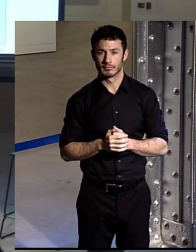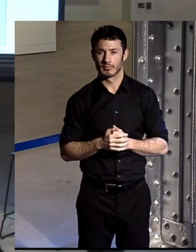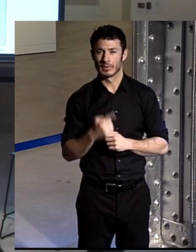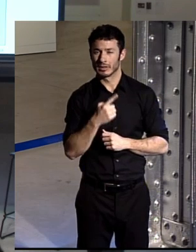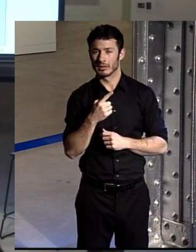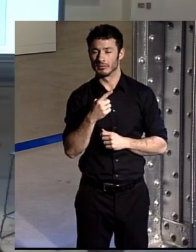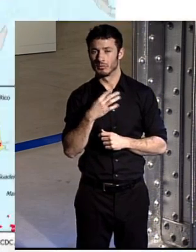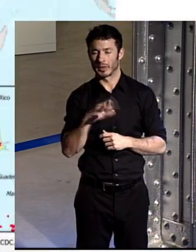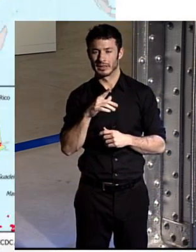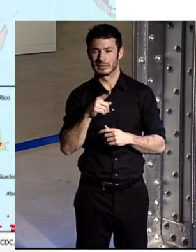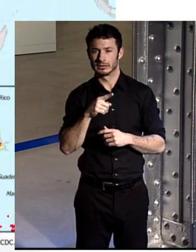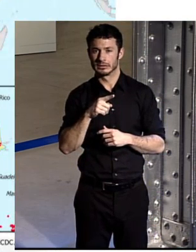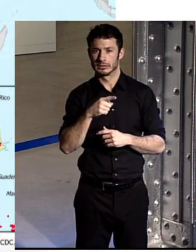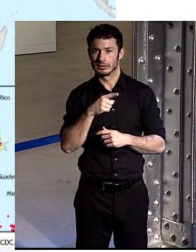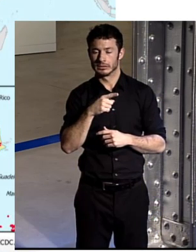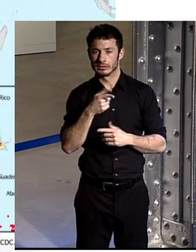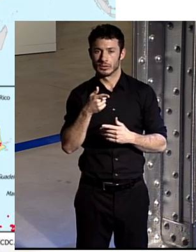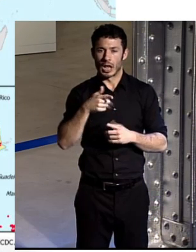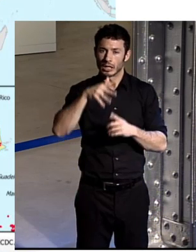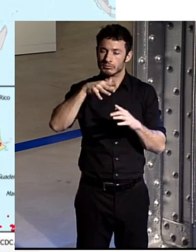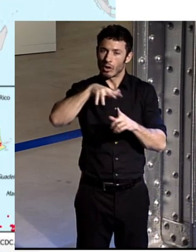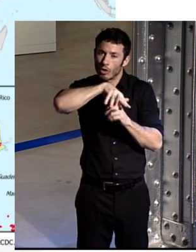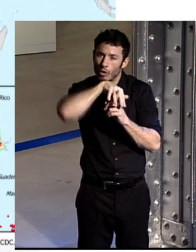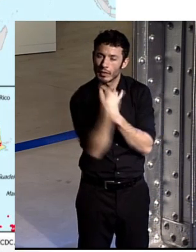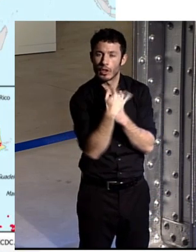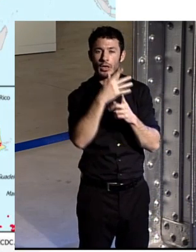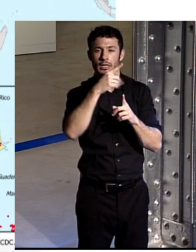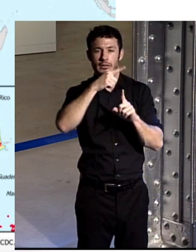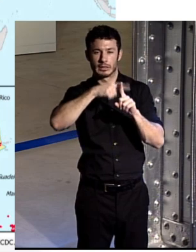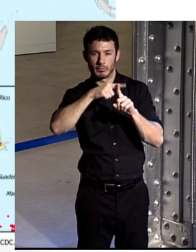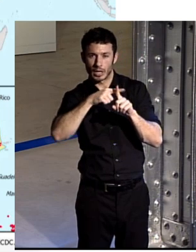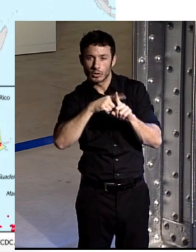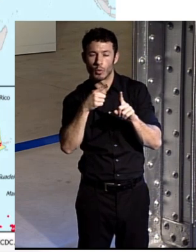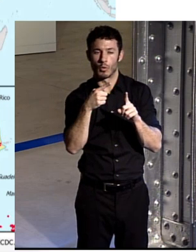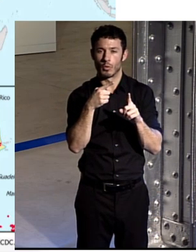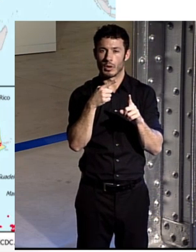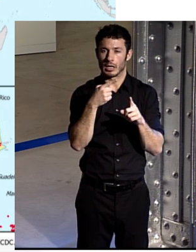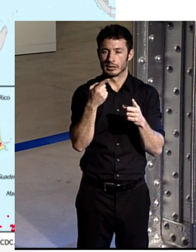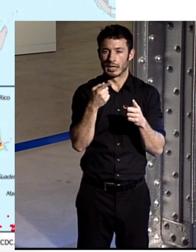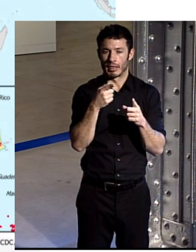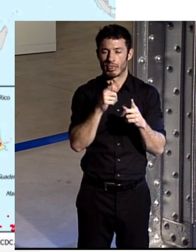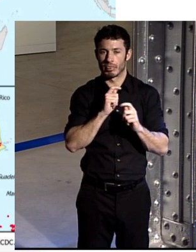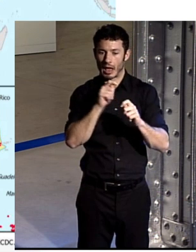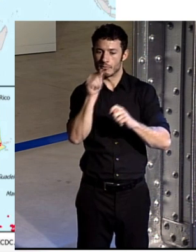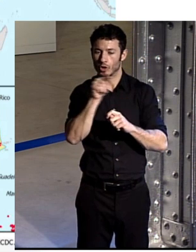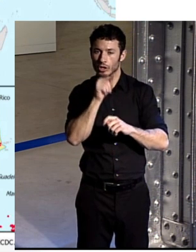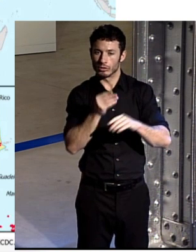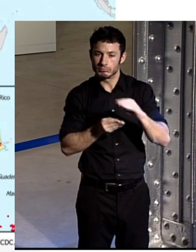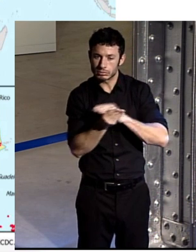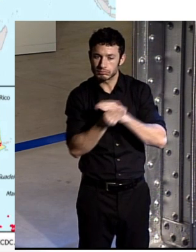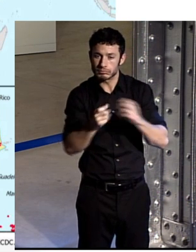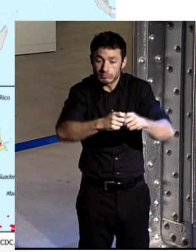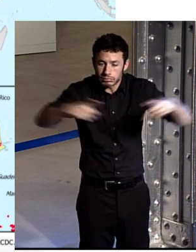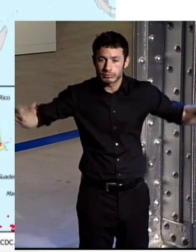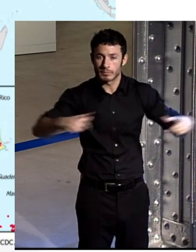una tormenta perfecta, unas condiciones de temperatura que han favorecido que el mosquito se produzca mejor, el